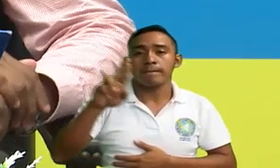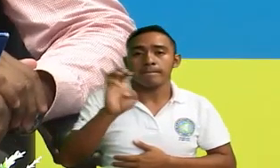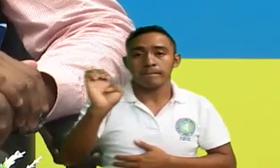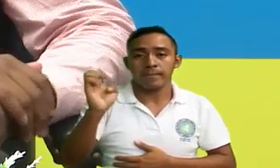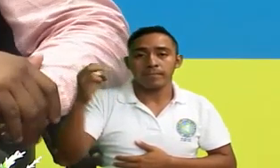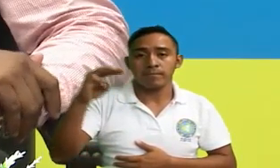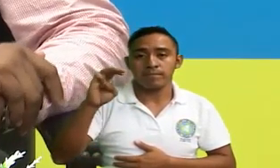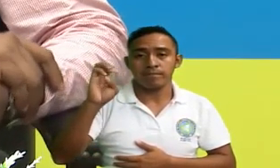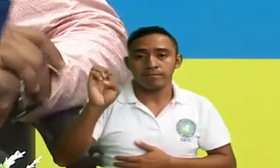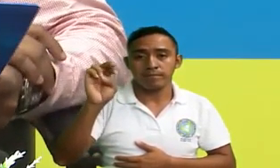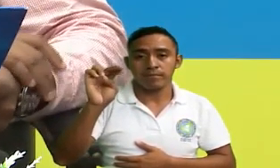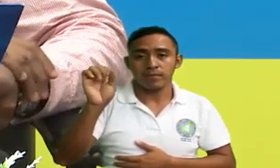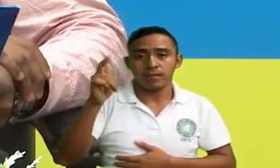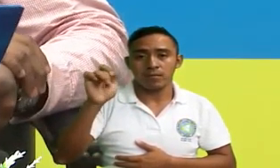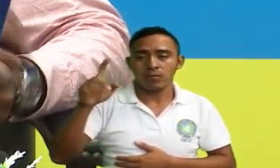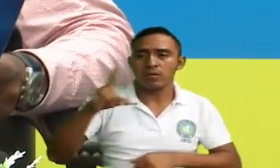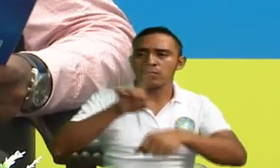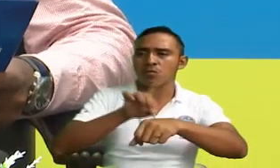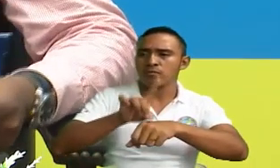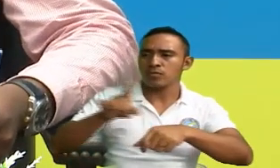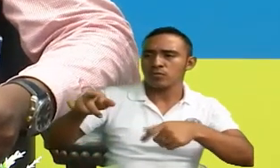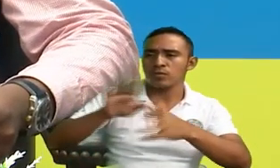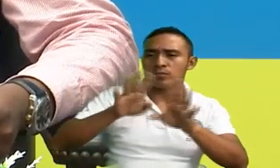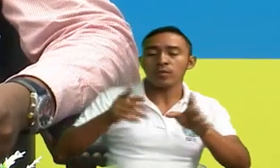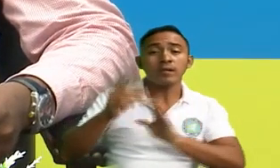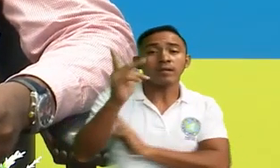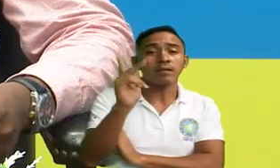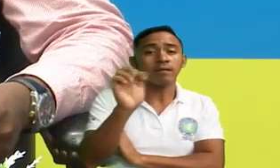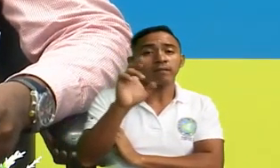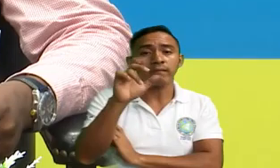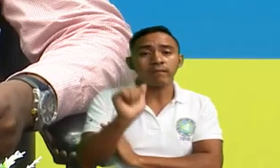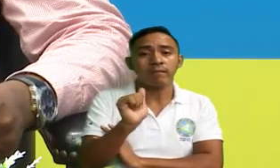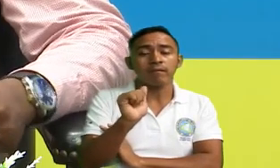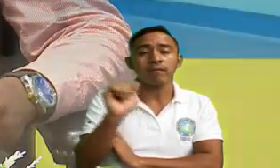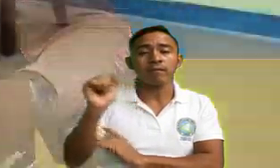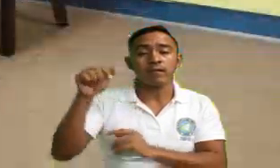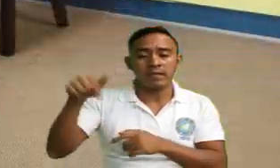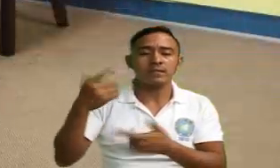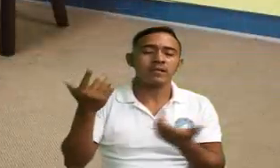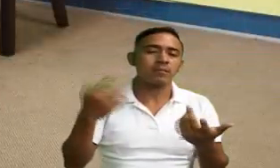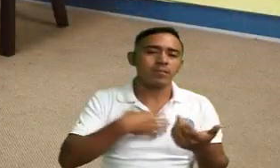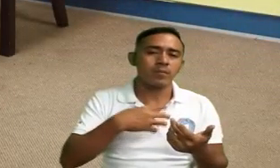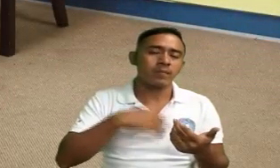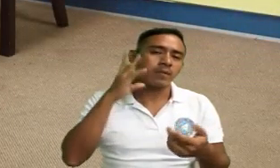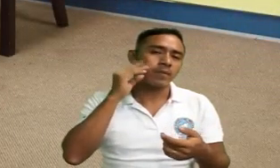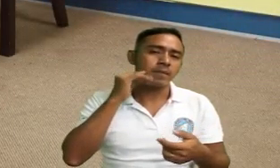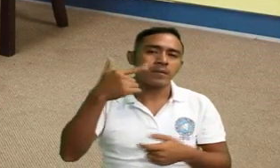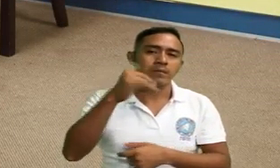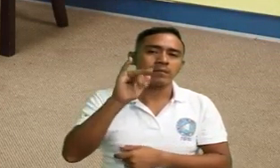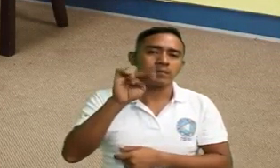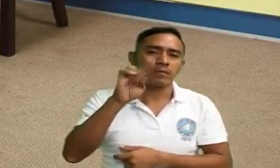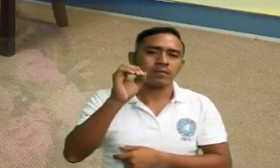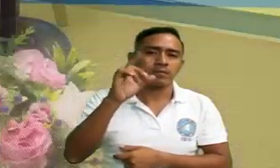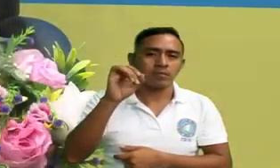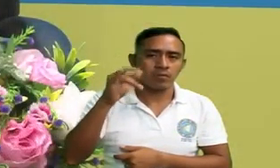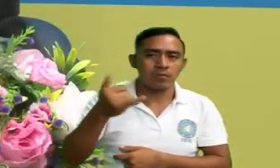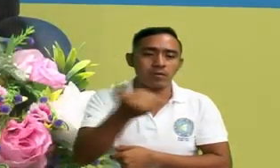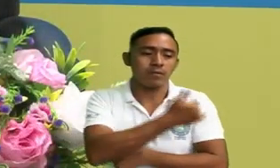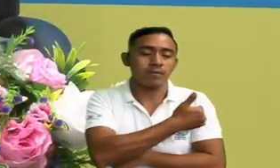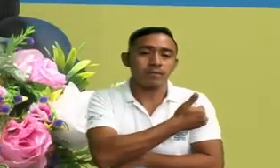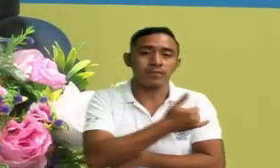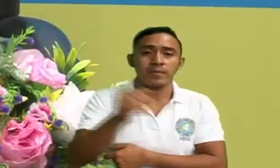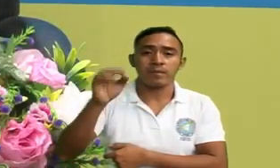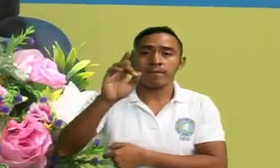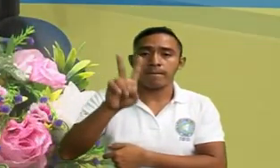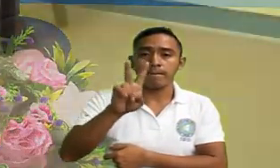estábamos conversando precisamente con la doctora Carla Altamirano, quien es ginecóloga del Hospital Fernando Vélez.